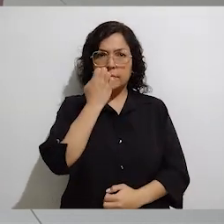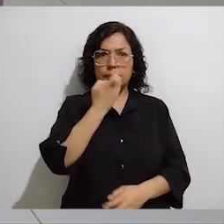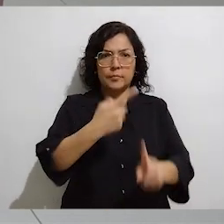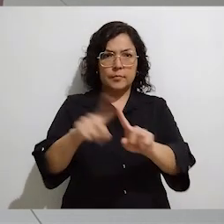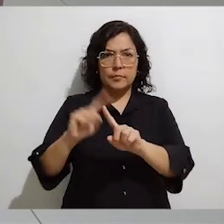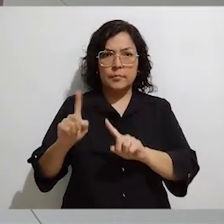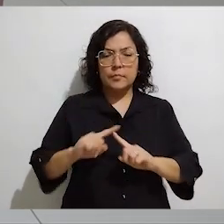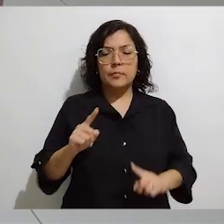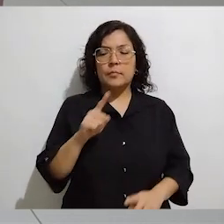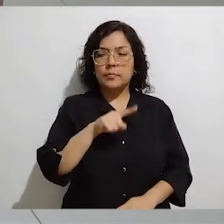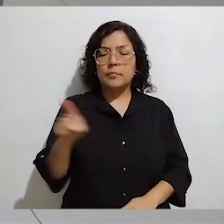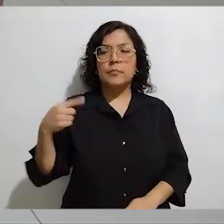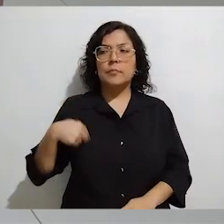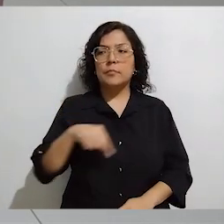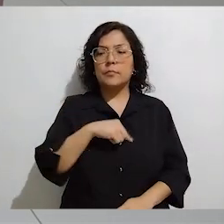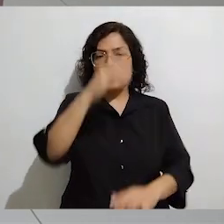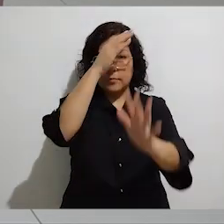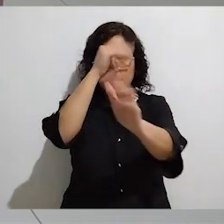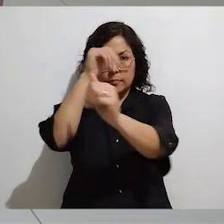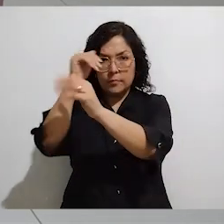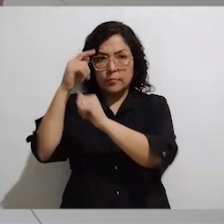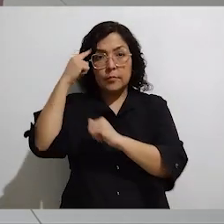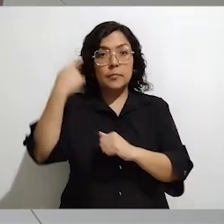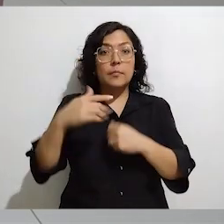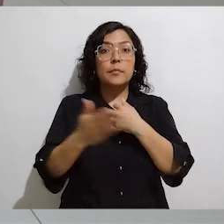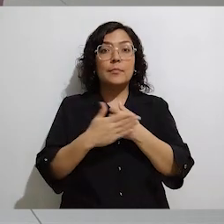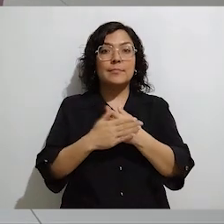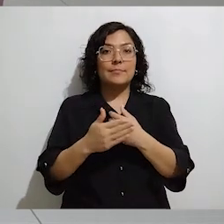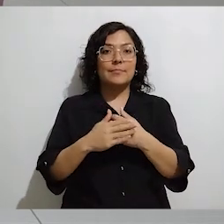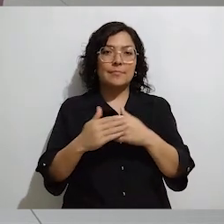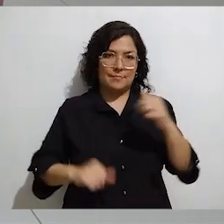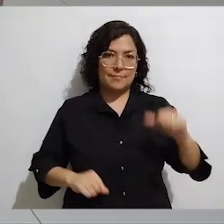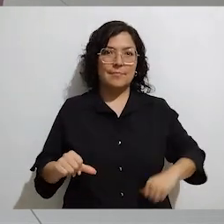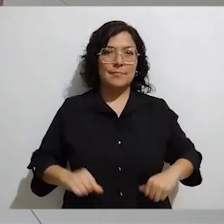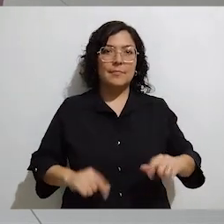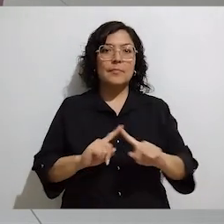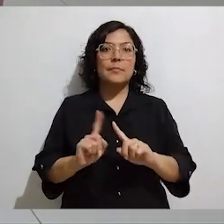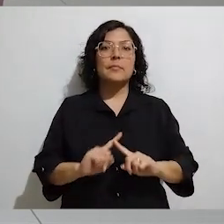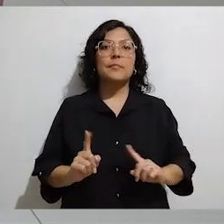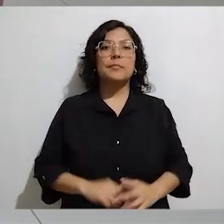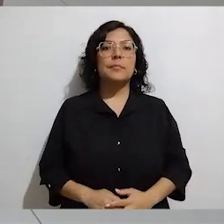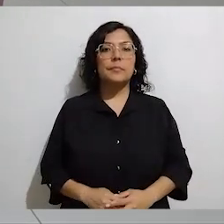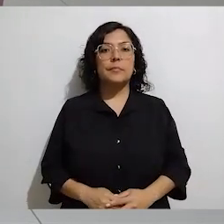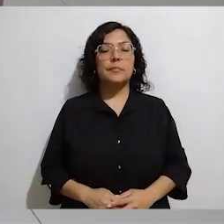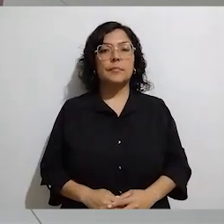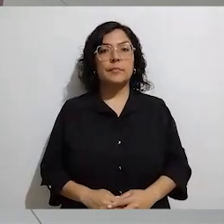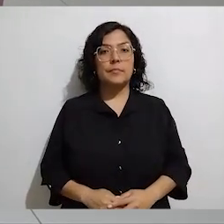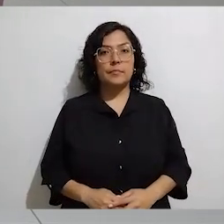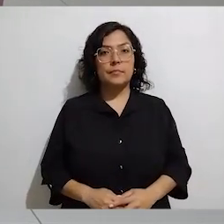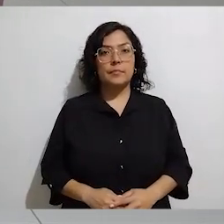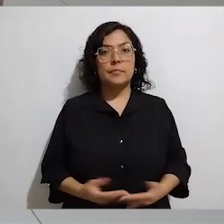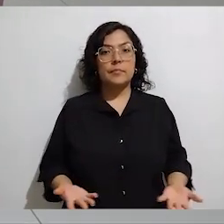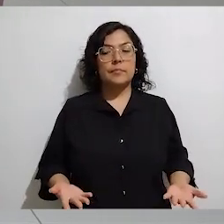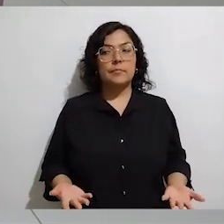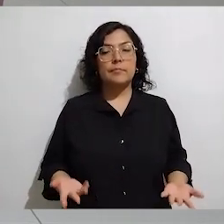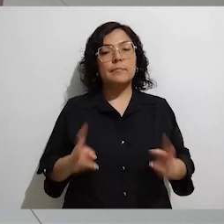realizar algunos eventos de los que próximamente les estaremos dando mayor información. Y estos eventos, algunos tienen que ver con